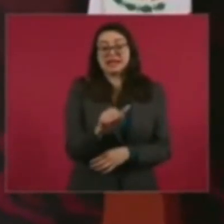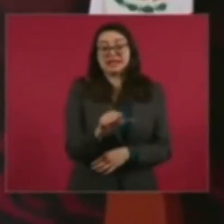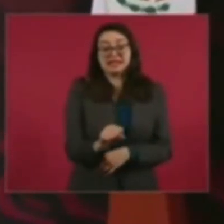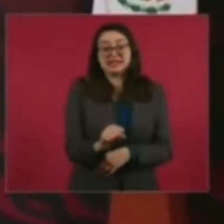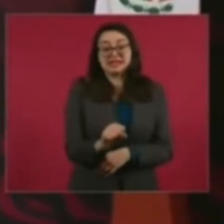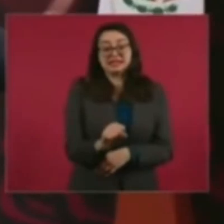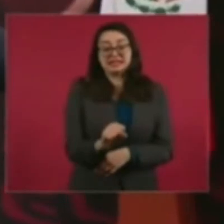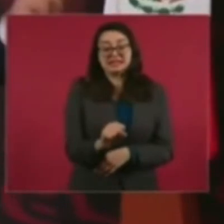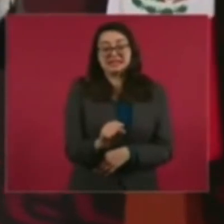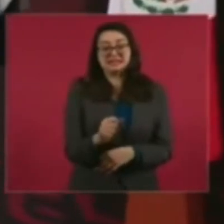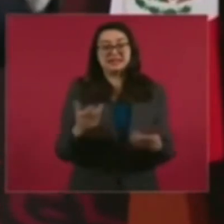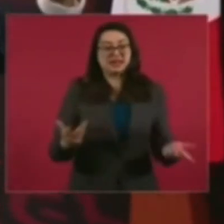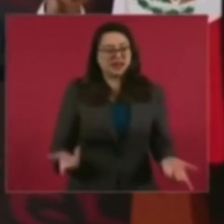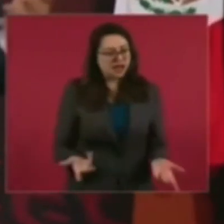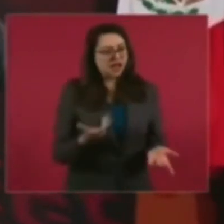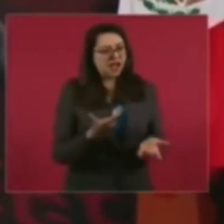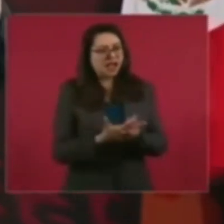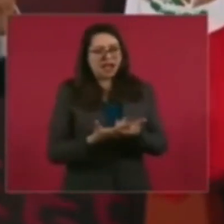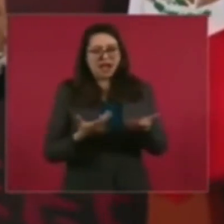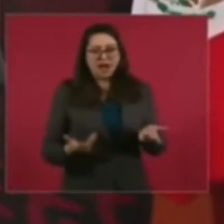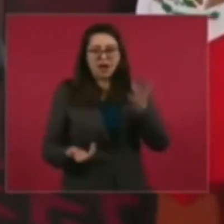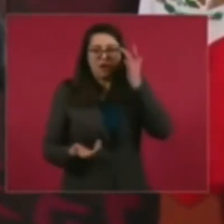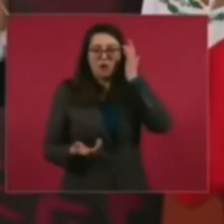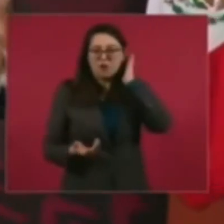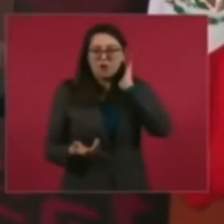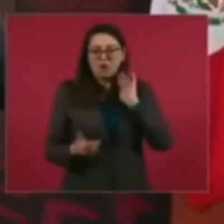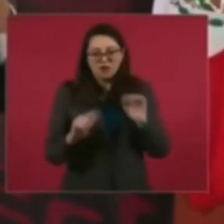Ahora está saliendo información.